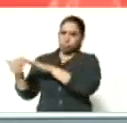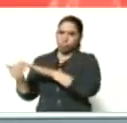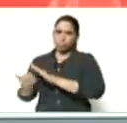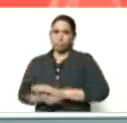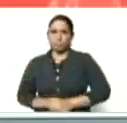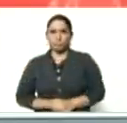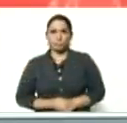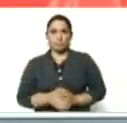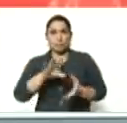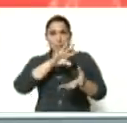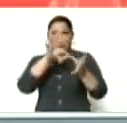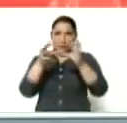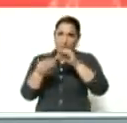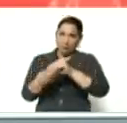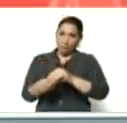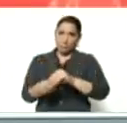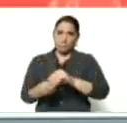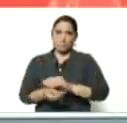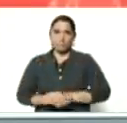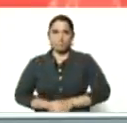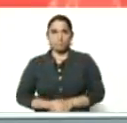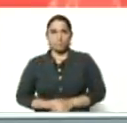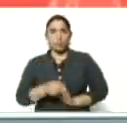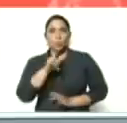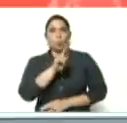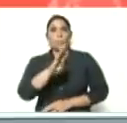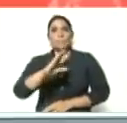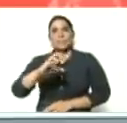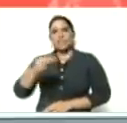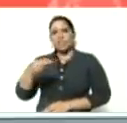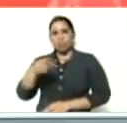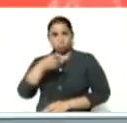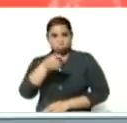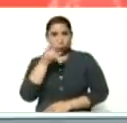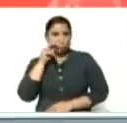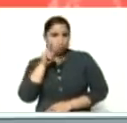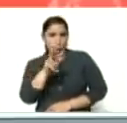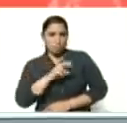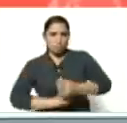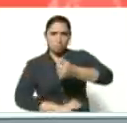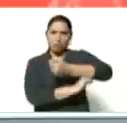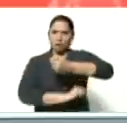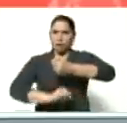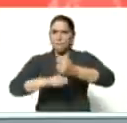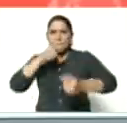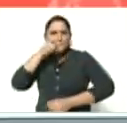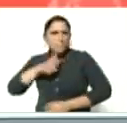a los CLAP, a las VCH, ahí en las bases del pueblo,